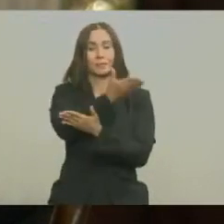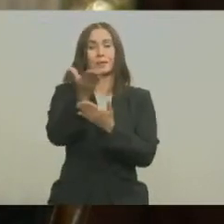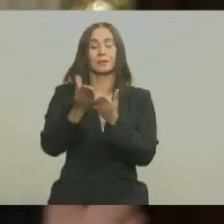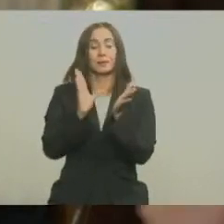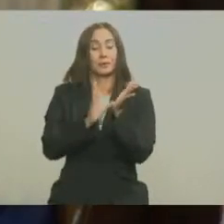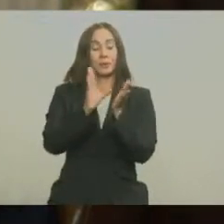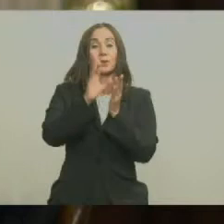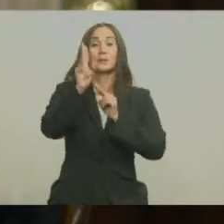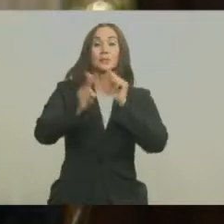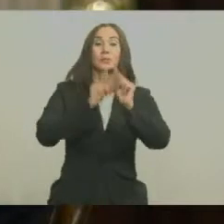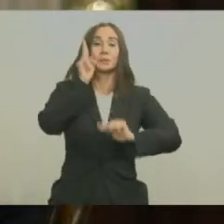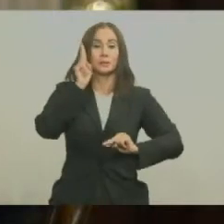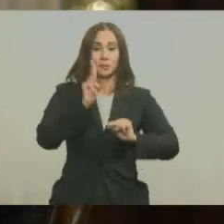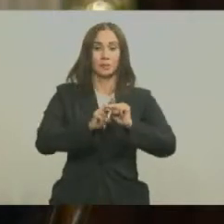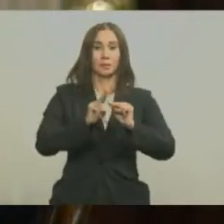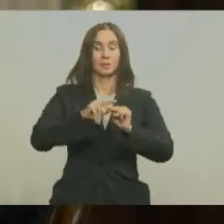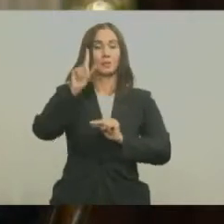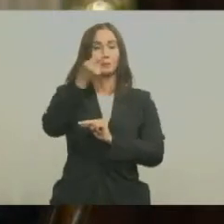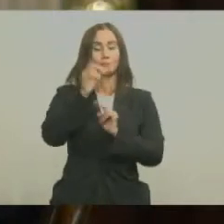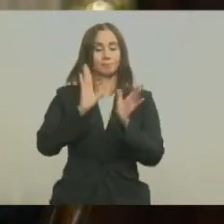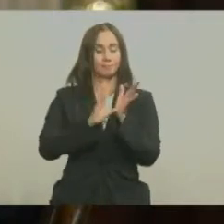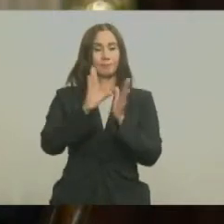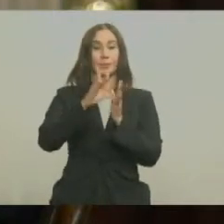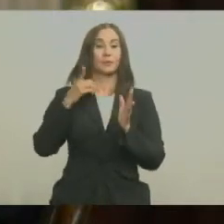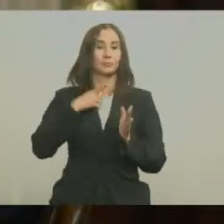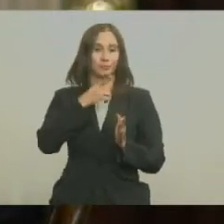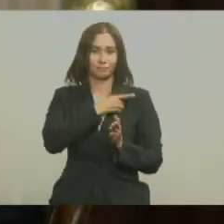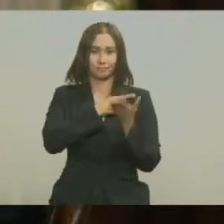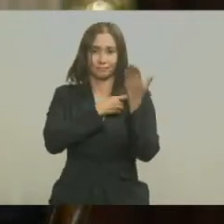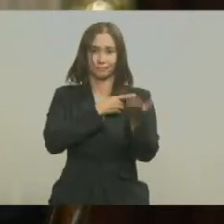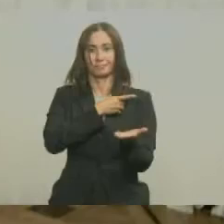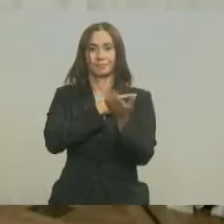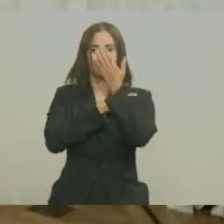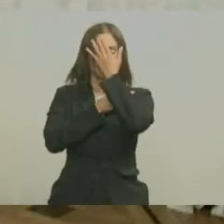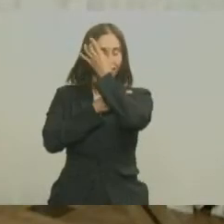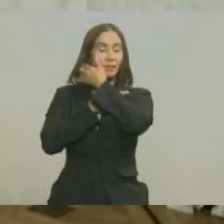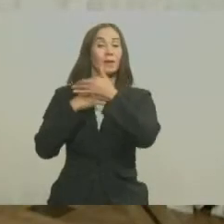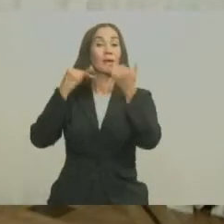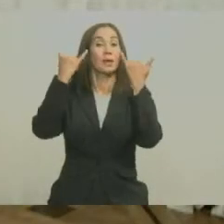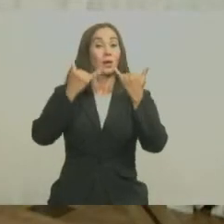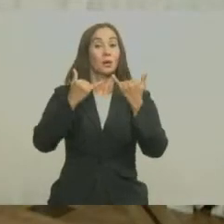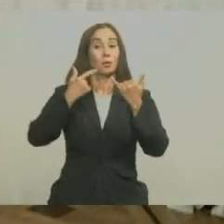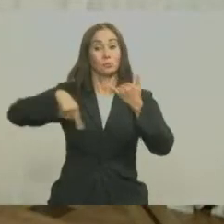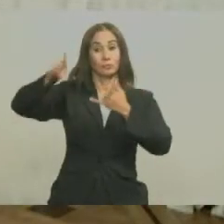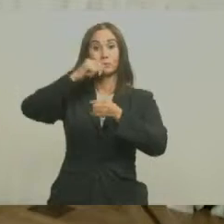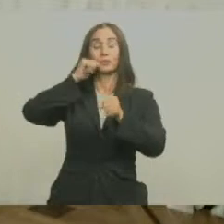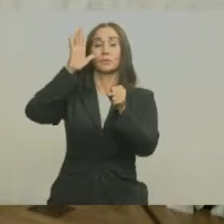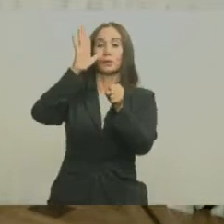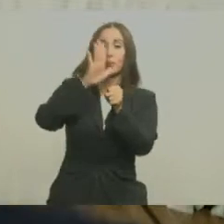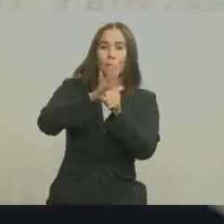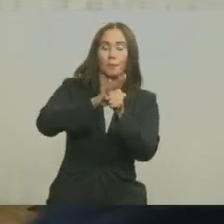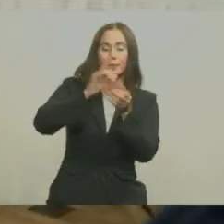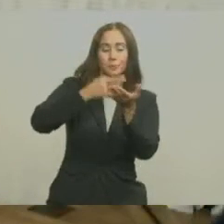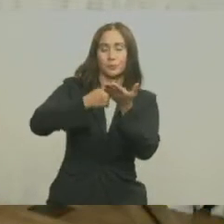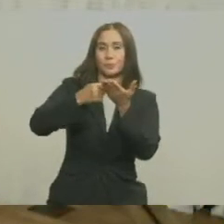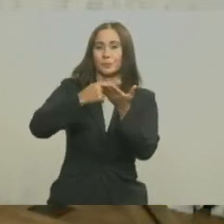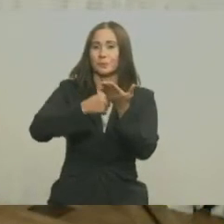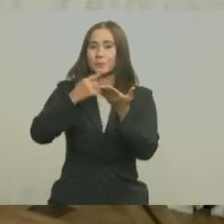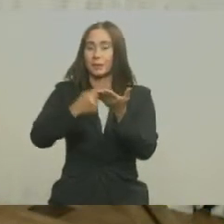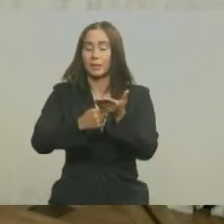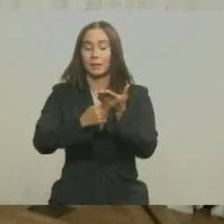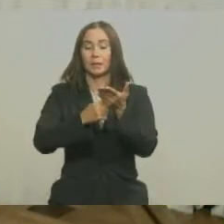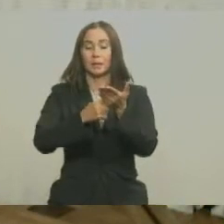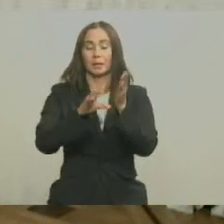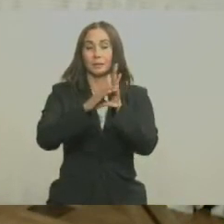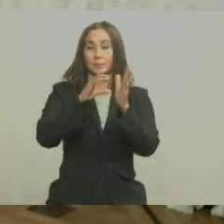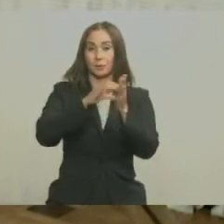al Congreso Nacional, primero en la Cámara de Diputados, que hoy se comprometen a derogar las excepciones dispuestas en